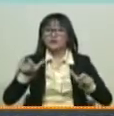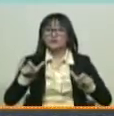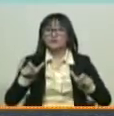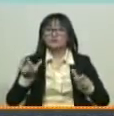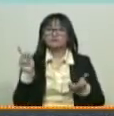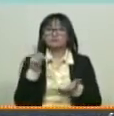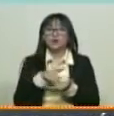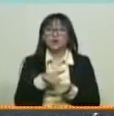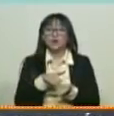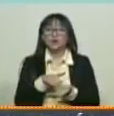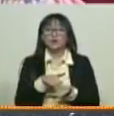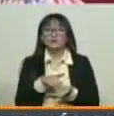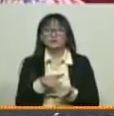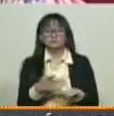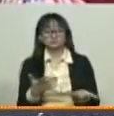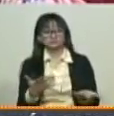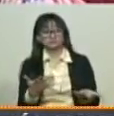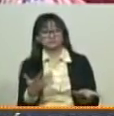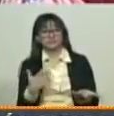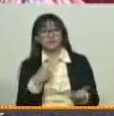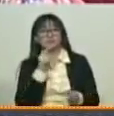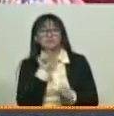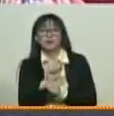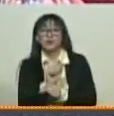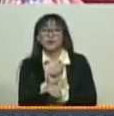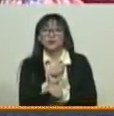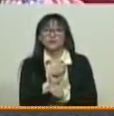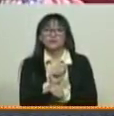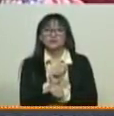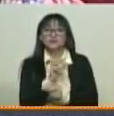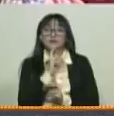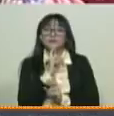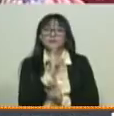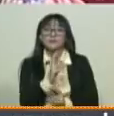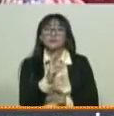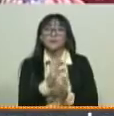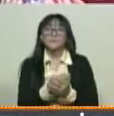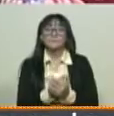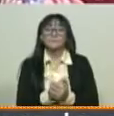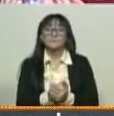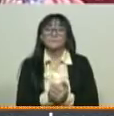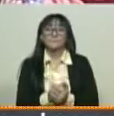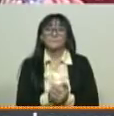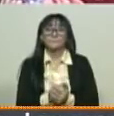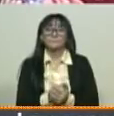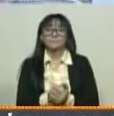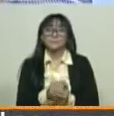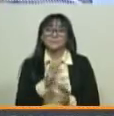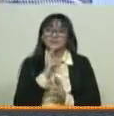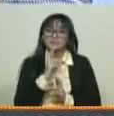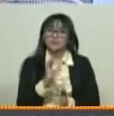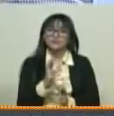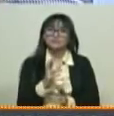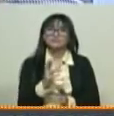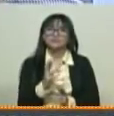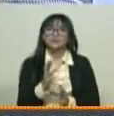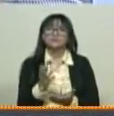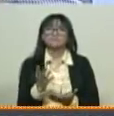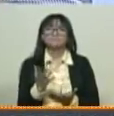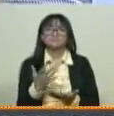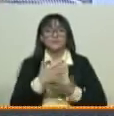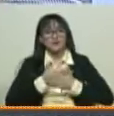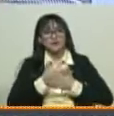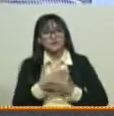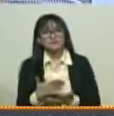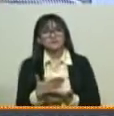llegan a su país, nosotros le decimos, le respondemos con nuestros patrimonios inmateriales de la humanidad, le respondemos con las expresiones de